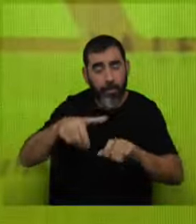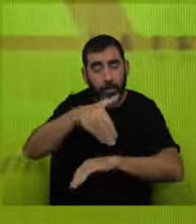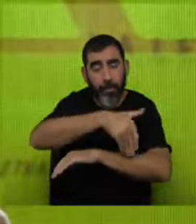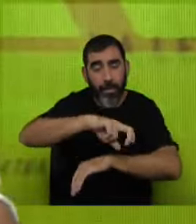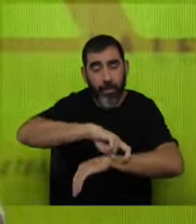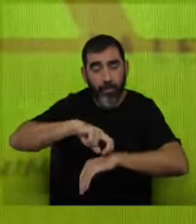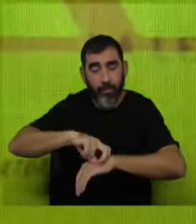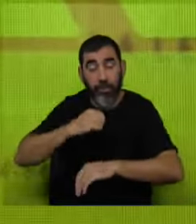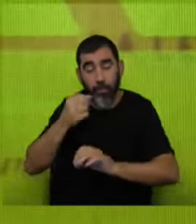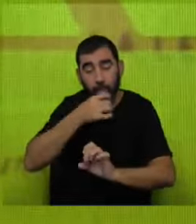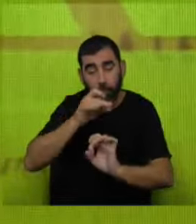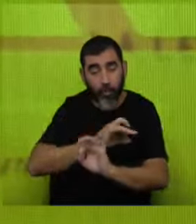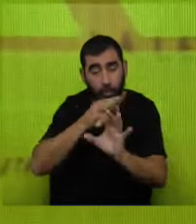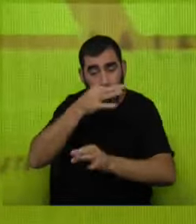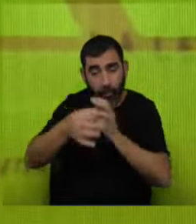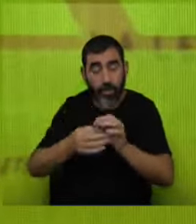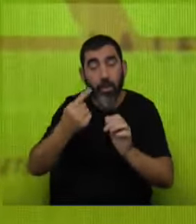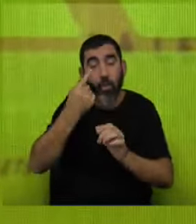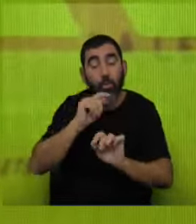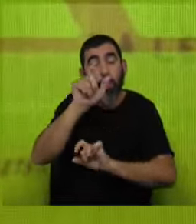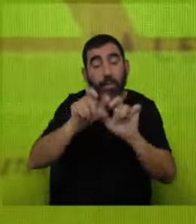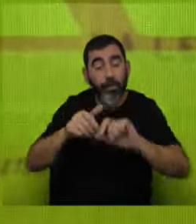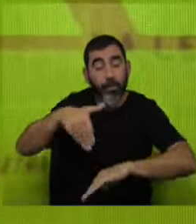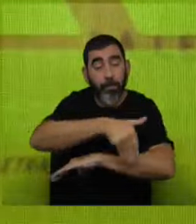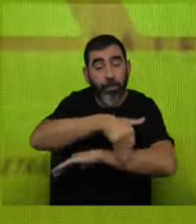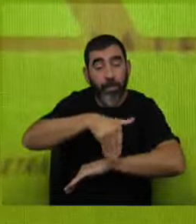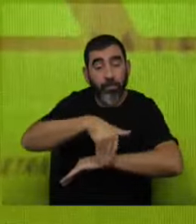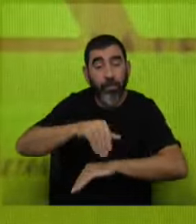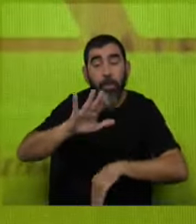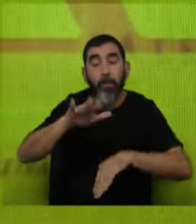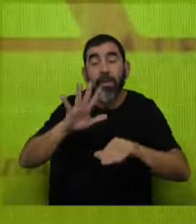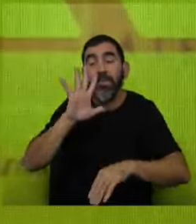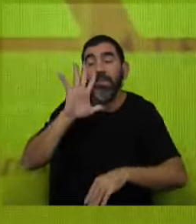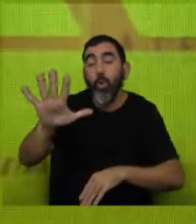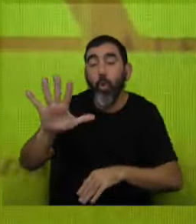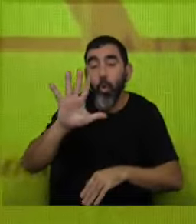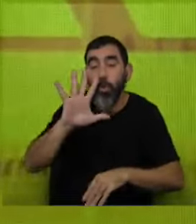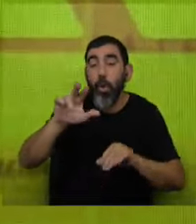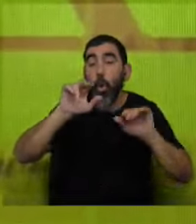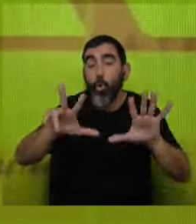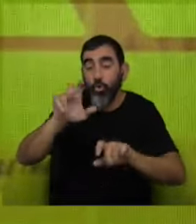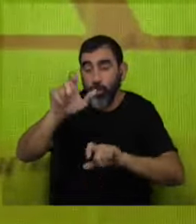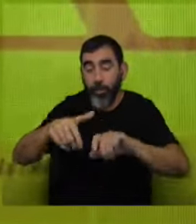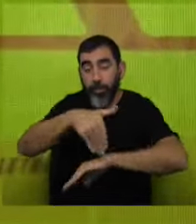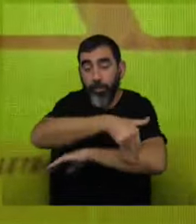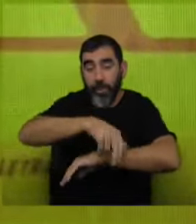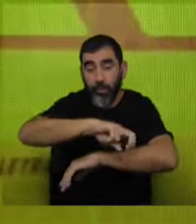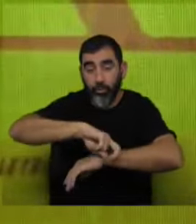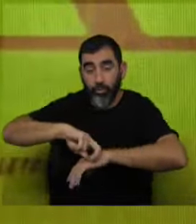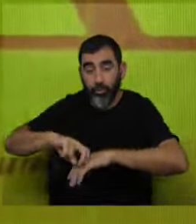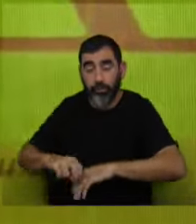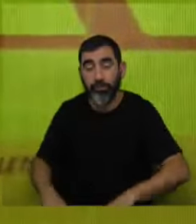que quizás es importante aclarar el número de personas en situación de calle es de más de 5000 son 5008 personas y